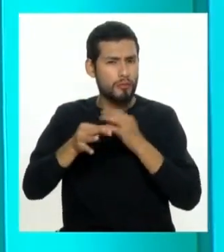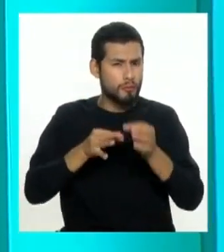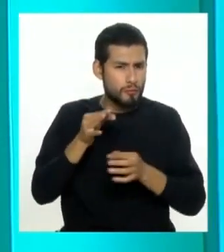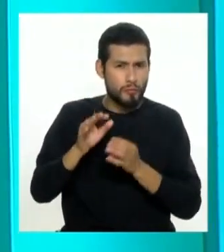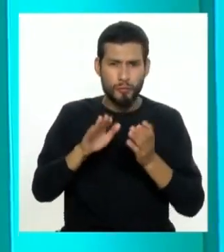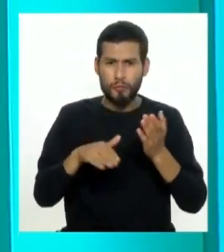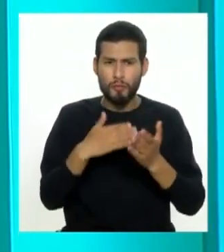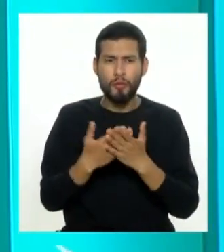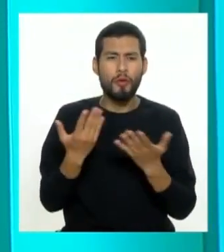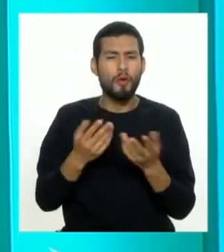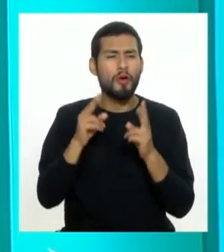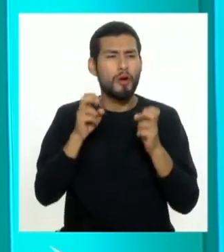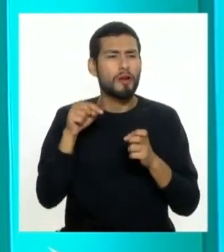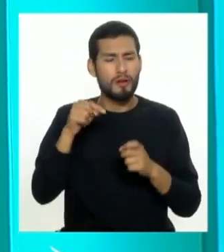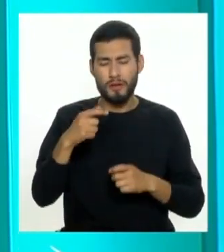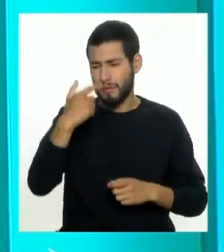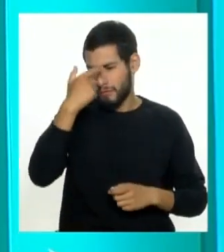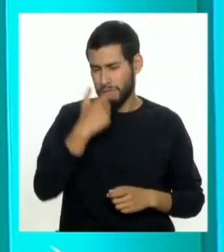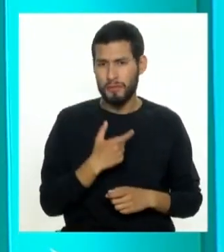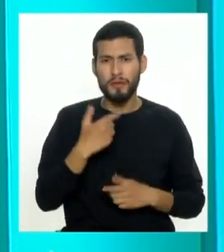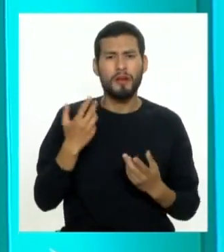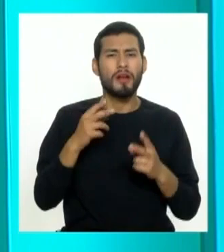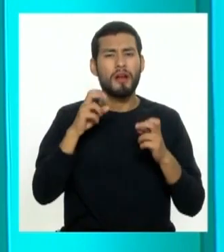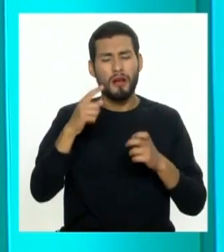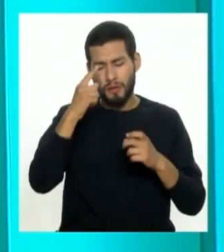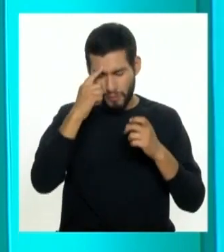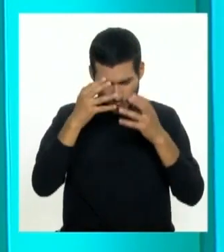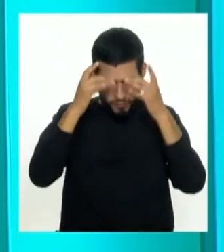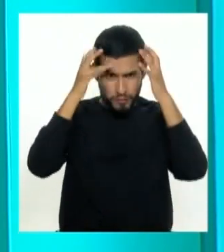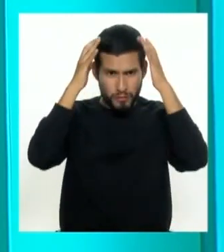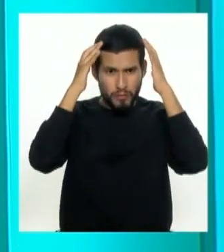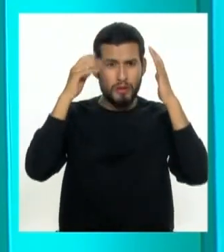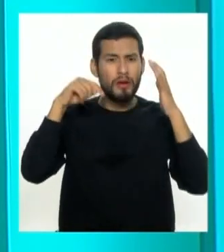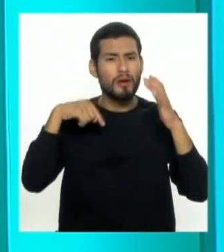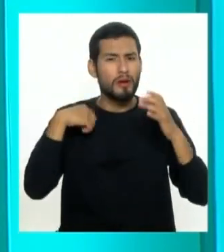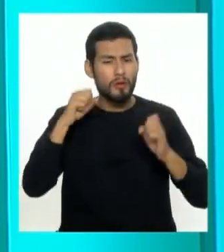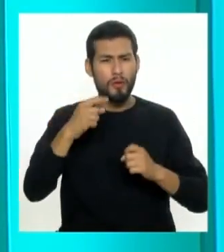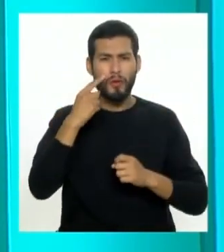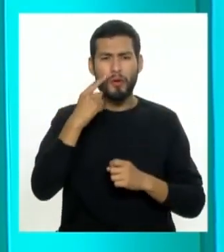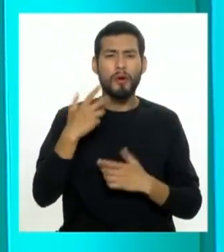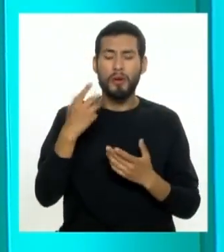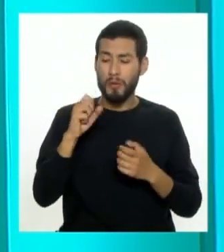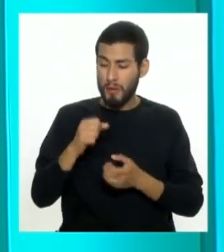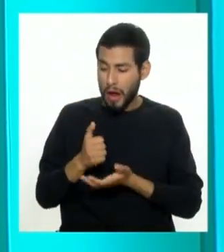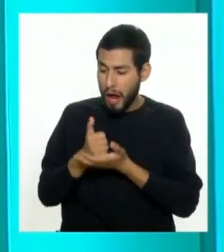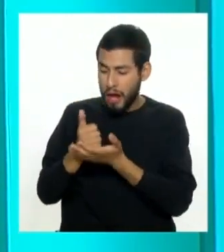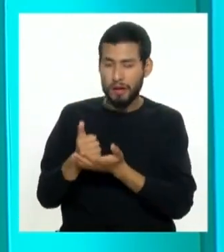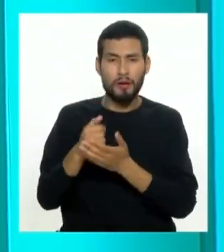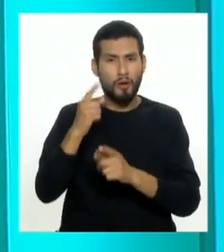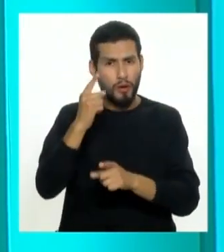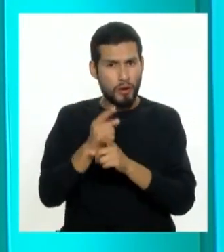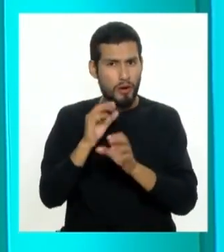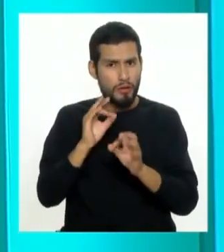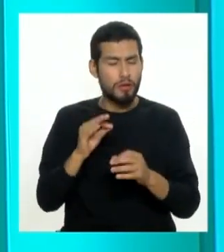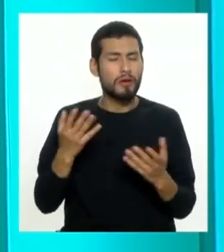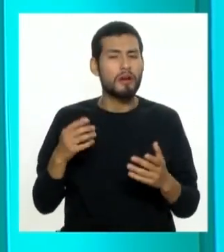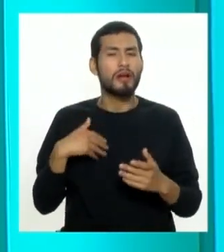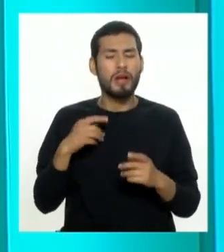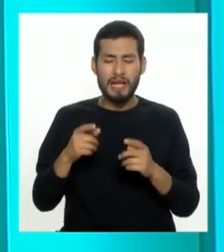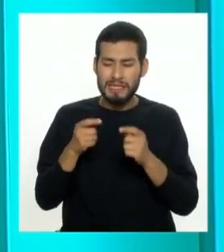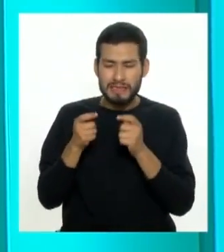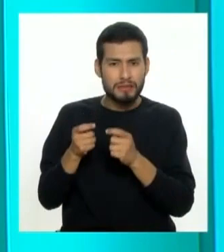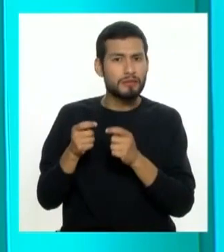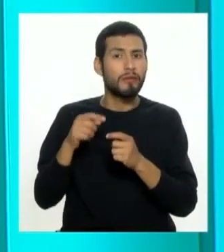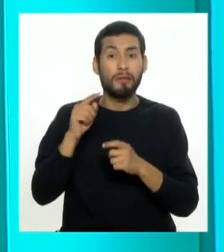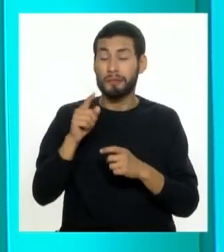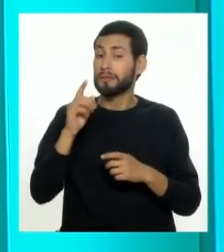ese manejo alrededor de un paciente con epilepsia que todos debemos conocer para poder asistirlo de manera correcta, y sobre todo insistir en